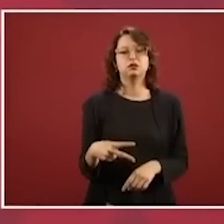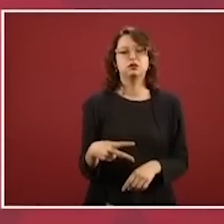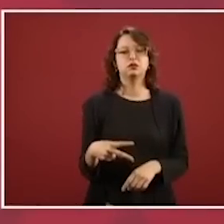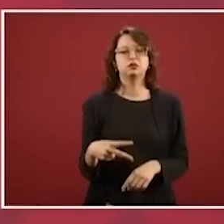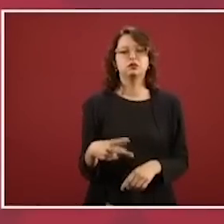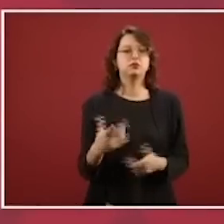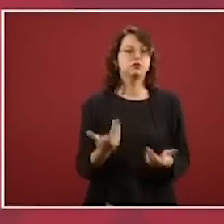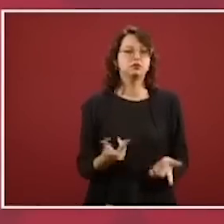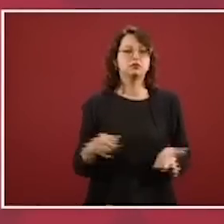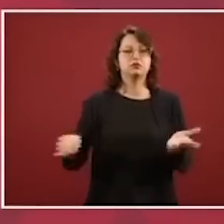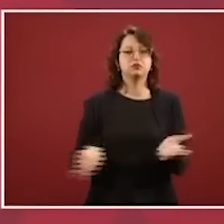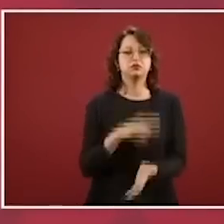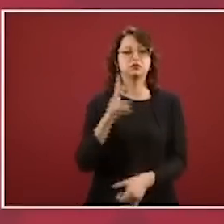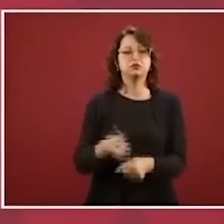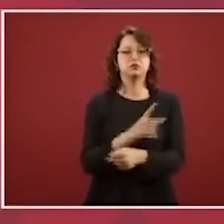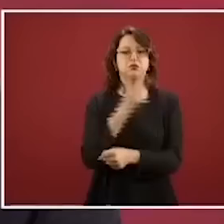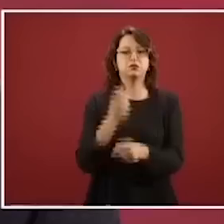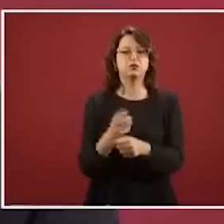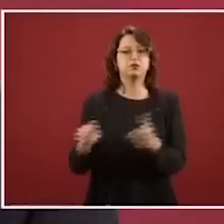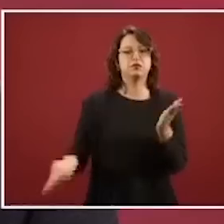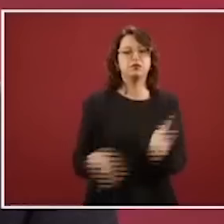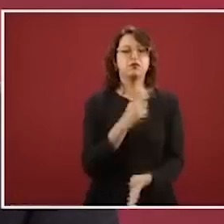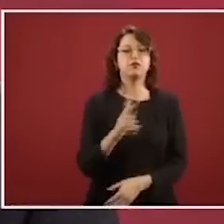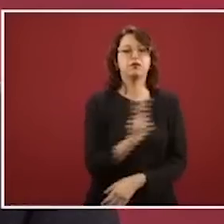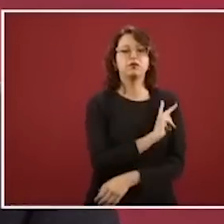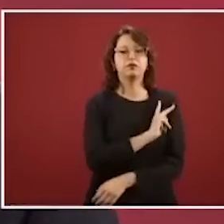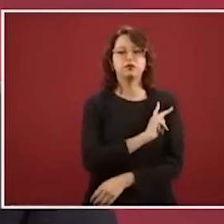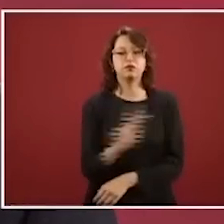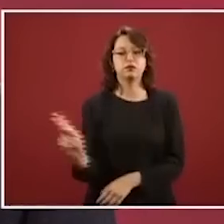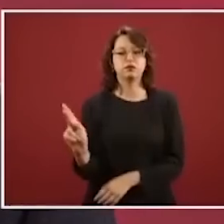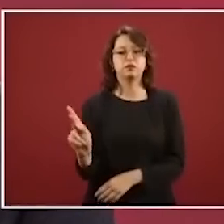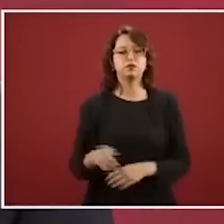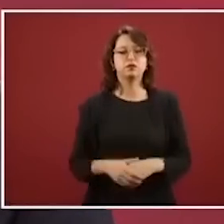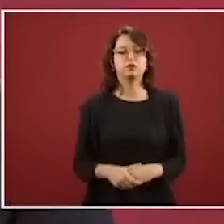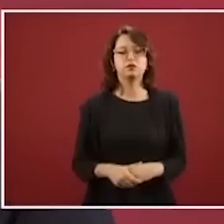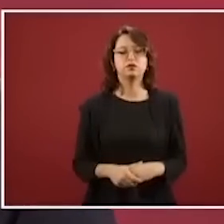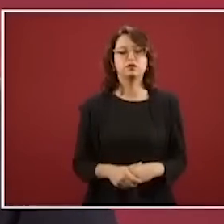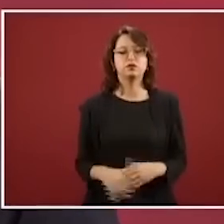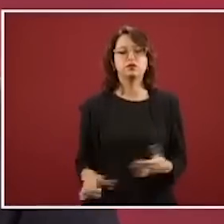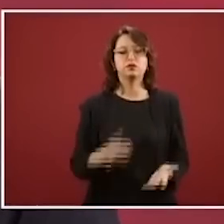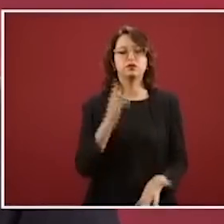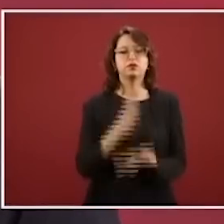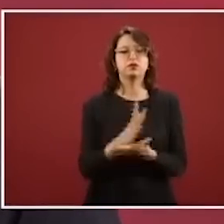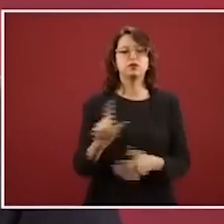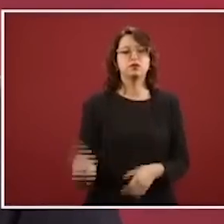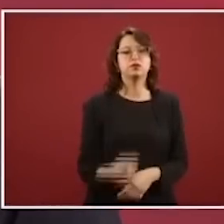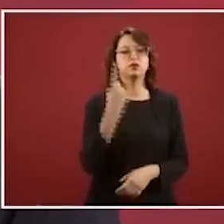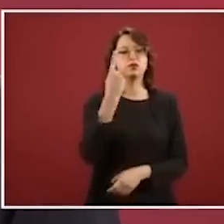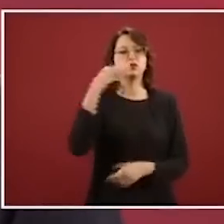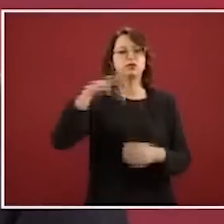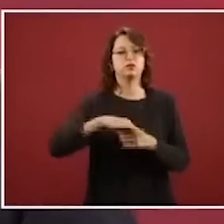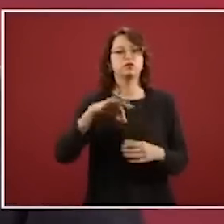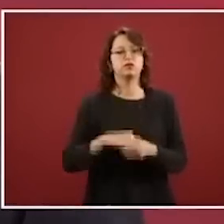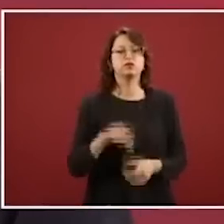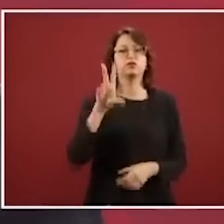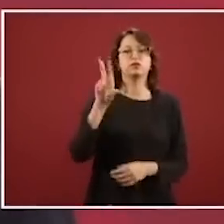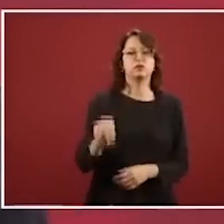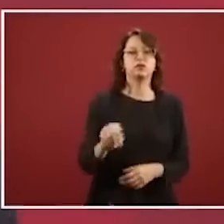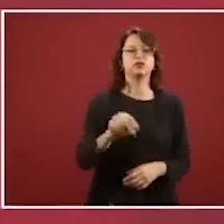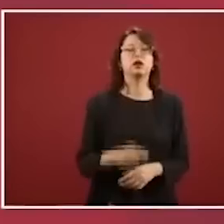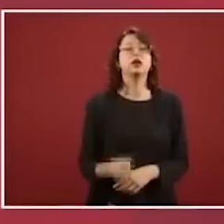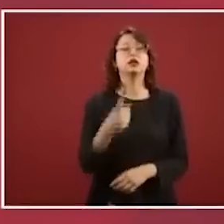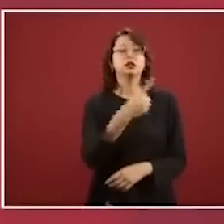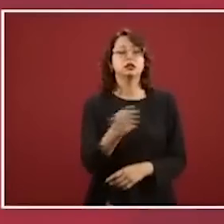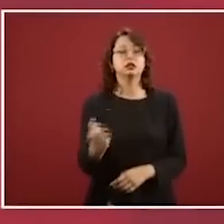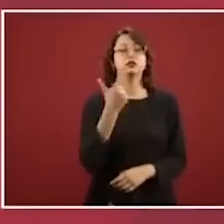ratificó prácticamente por unanimidad, solo un voto en contra, 107